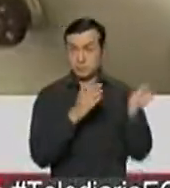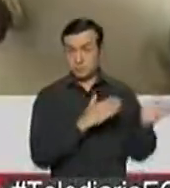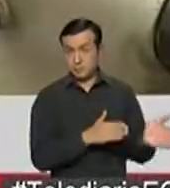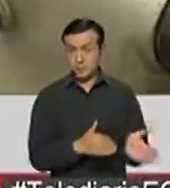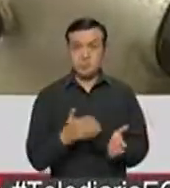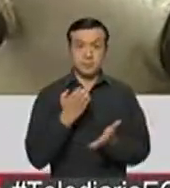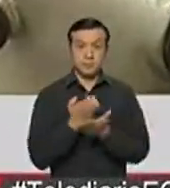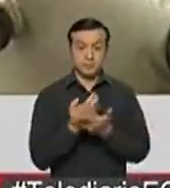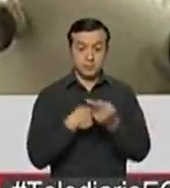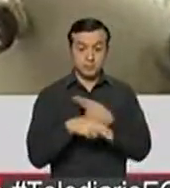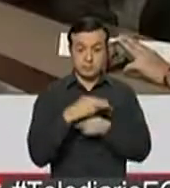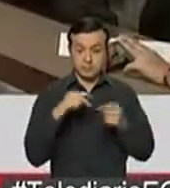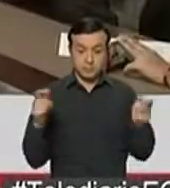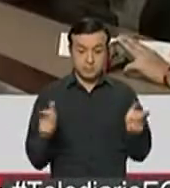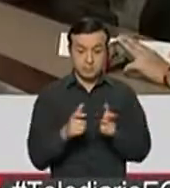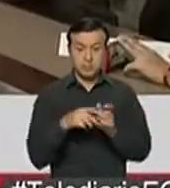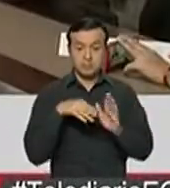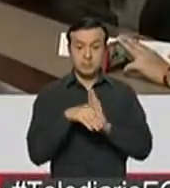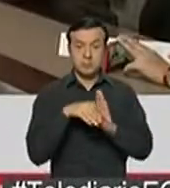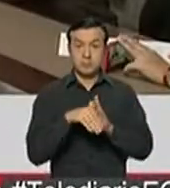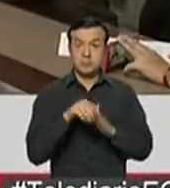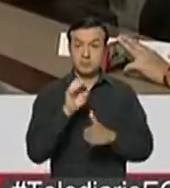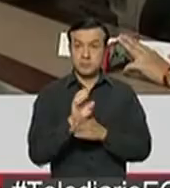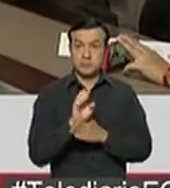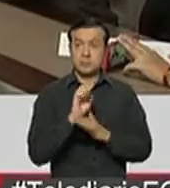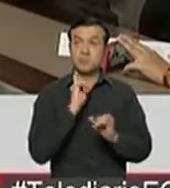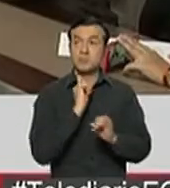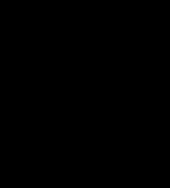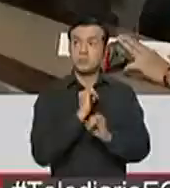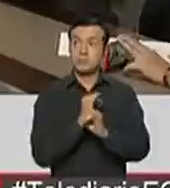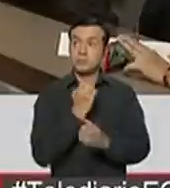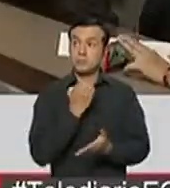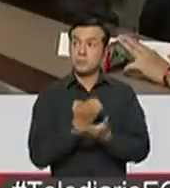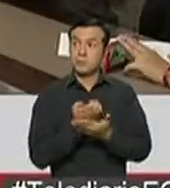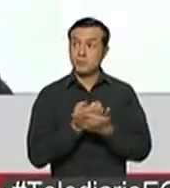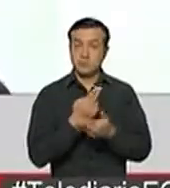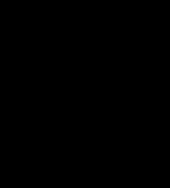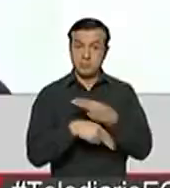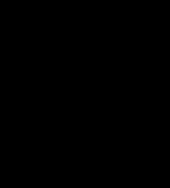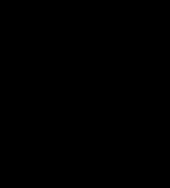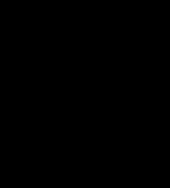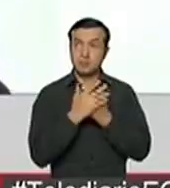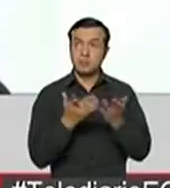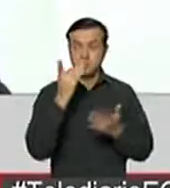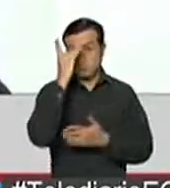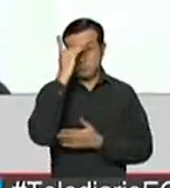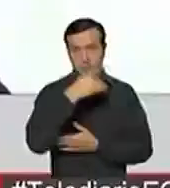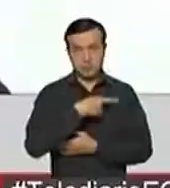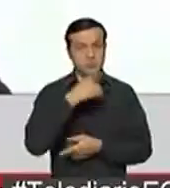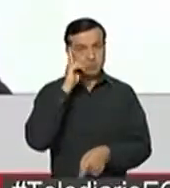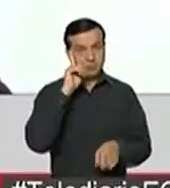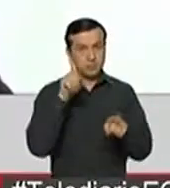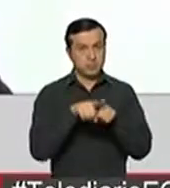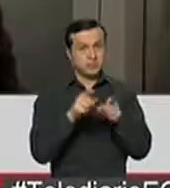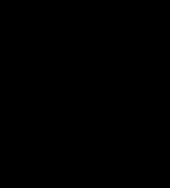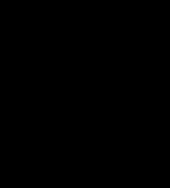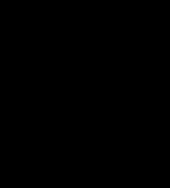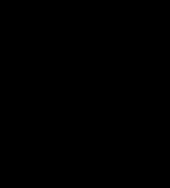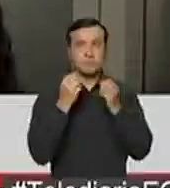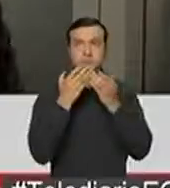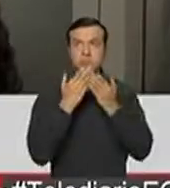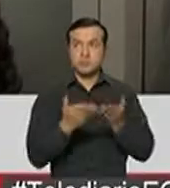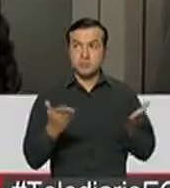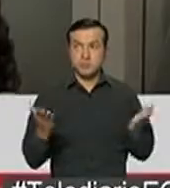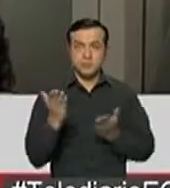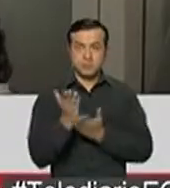economía popular y solidaria, Ban Ecuador y el Instituto de Economía Popular y Solidaria deciden dedicar esfuerzos para facilitar productos